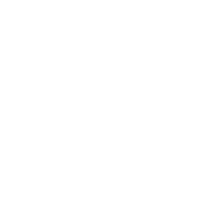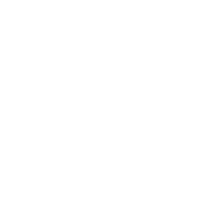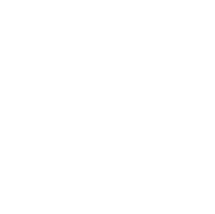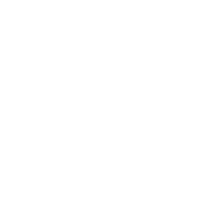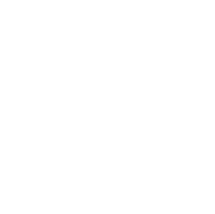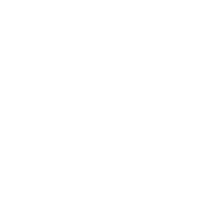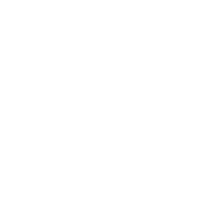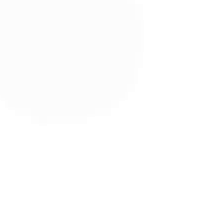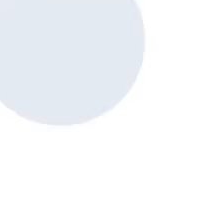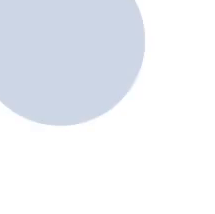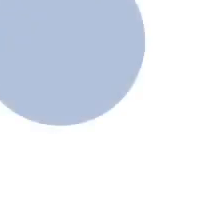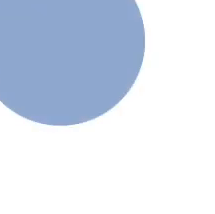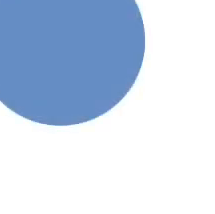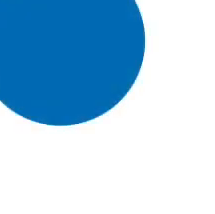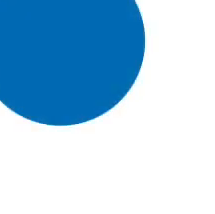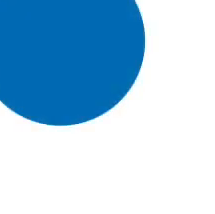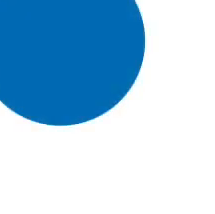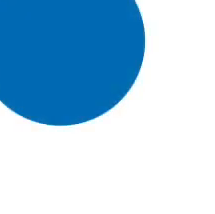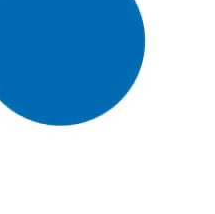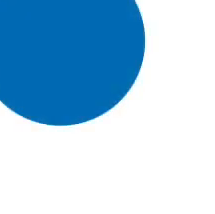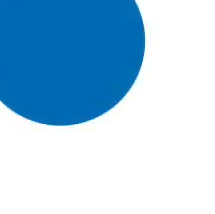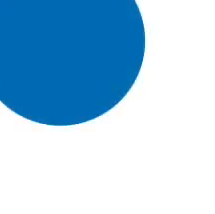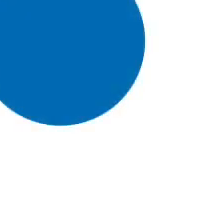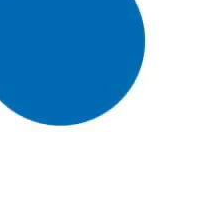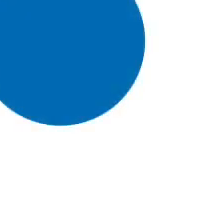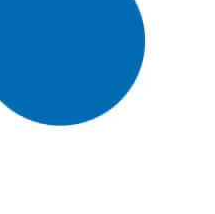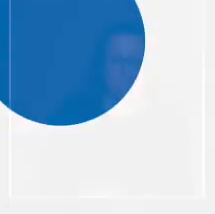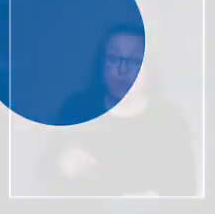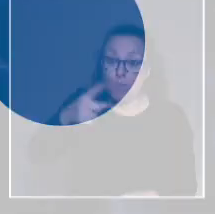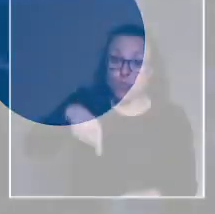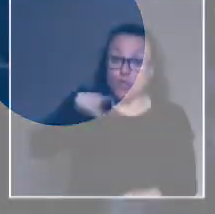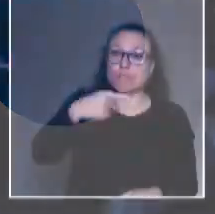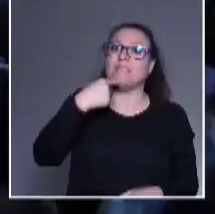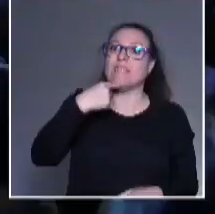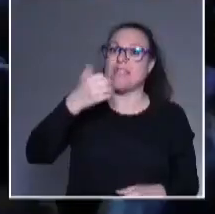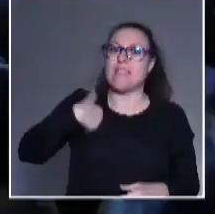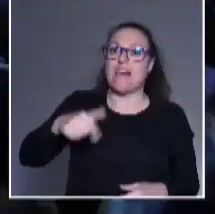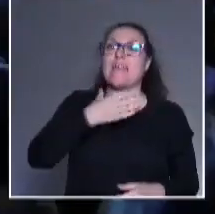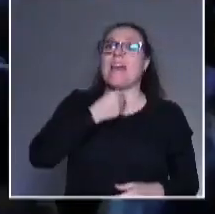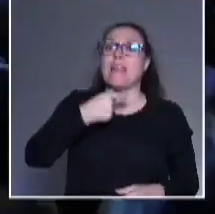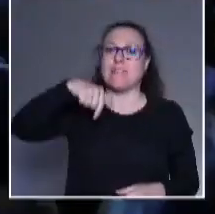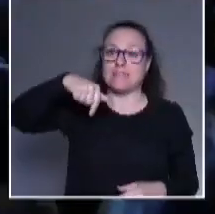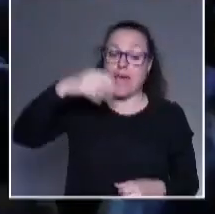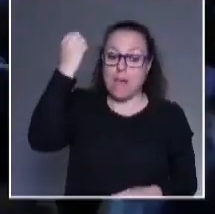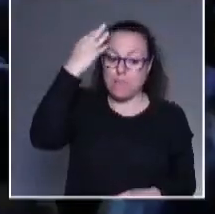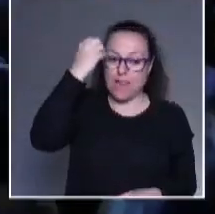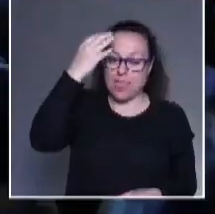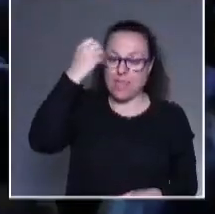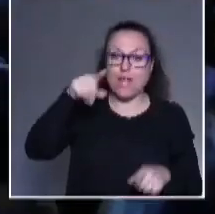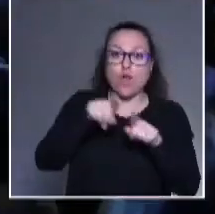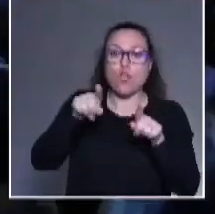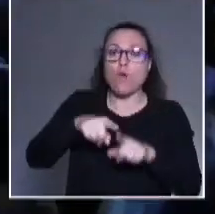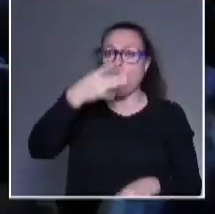Muchísimas gracias. Entramos pues en materia. Como ven, dice mucho de todos ustedes el hecho de estar aquí, querer aprender y hacer de esponja de